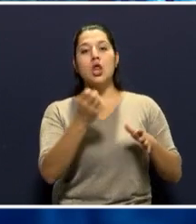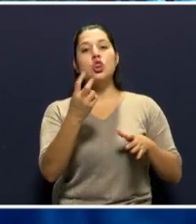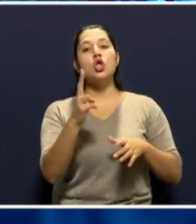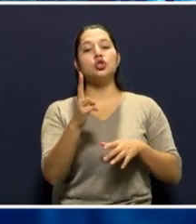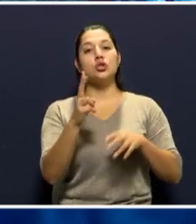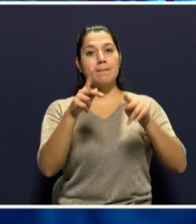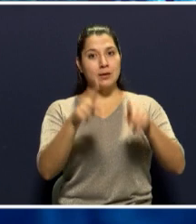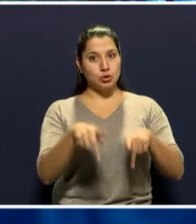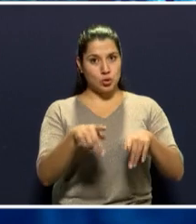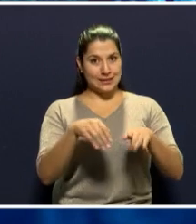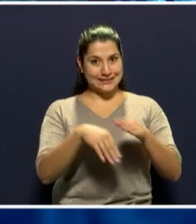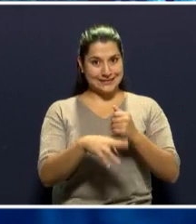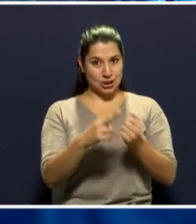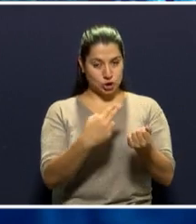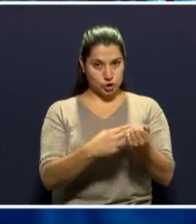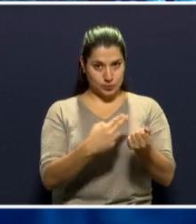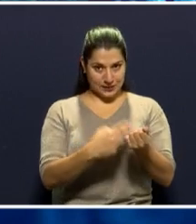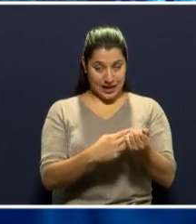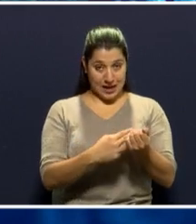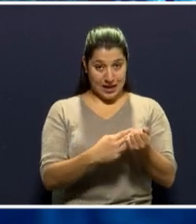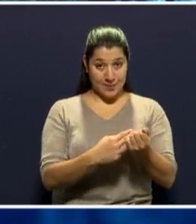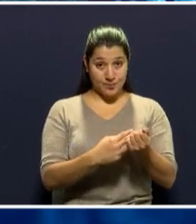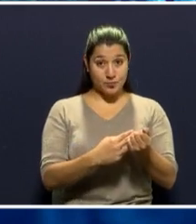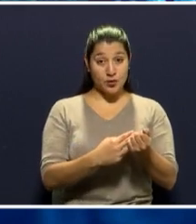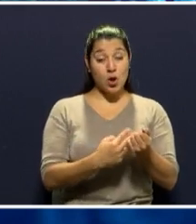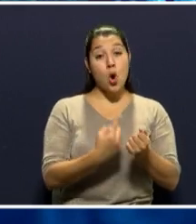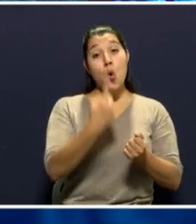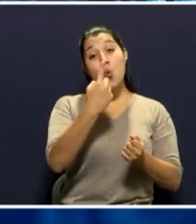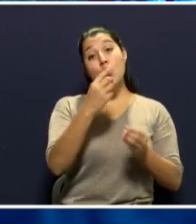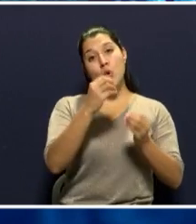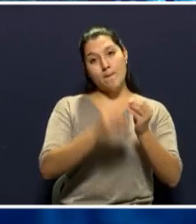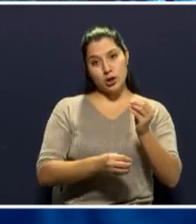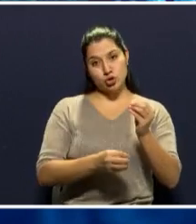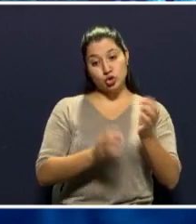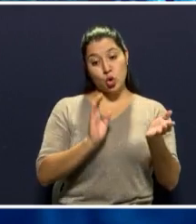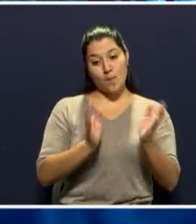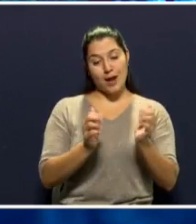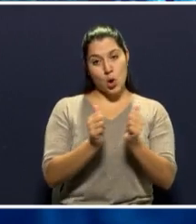personas internadas, un paciente menos que ayer jueves.